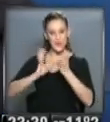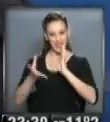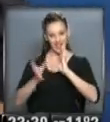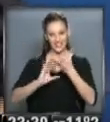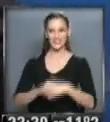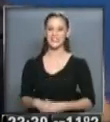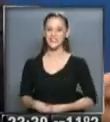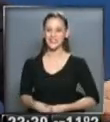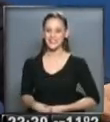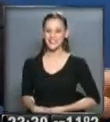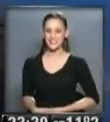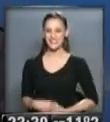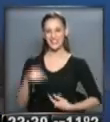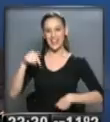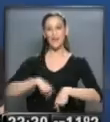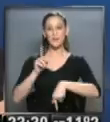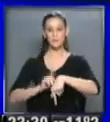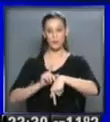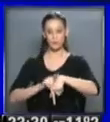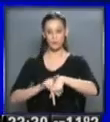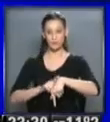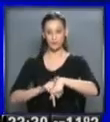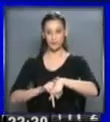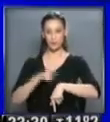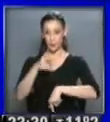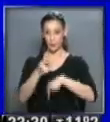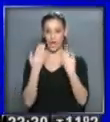es el momento de su columna